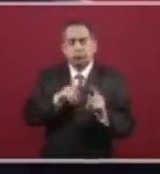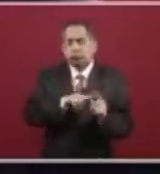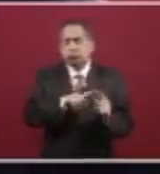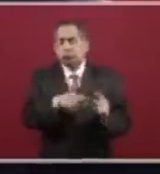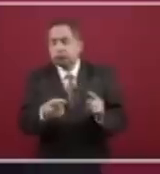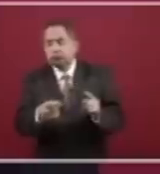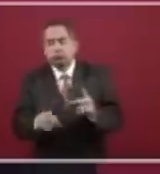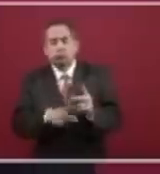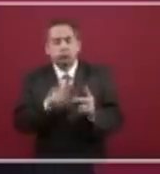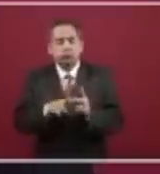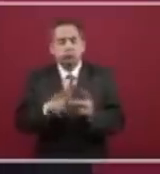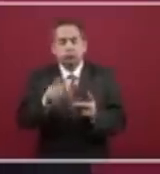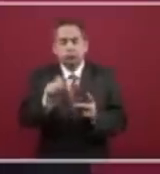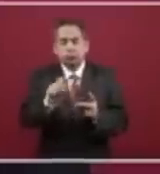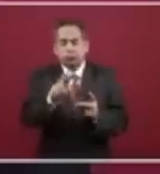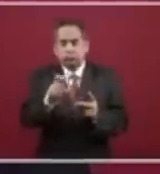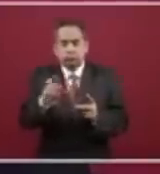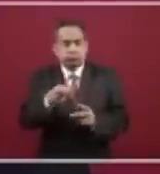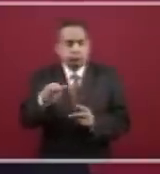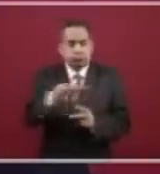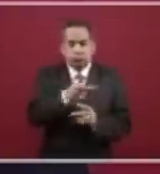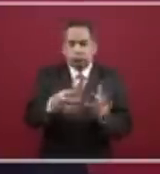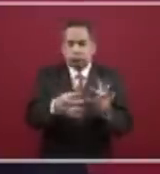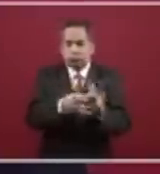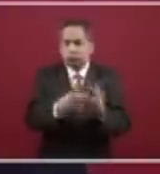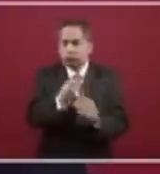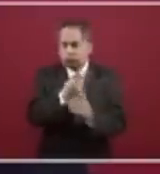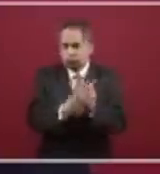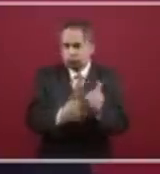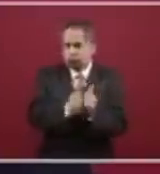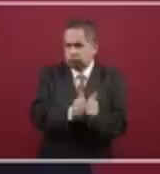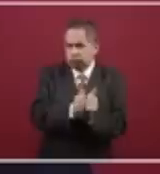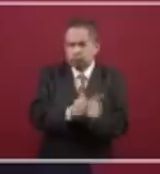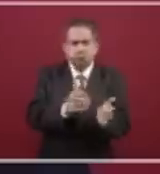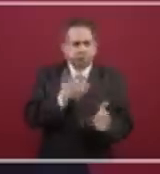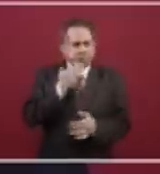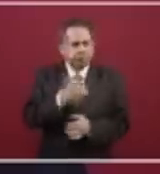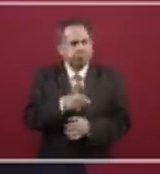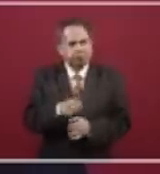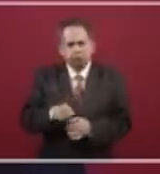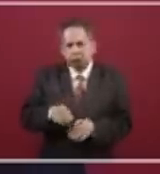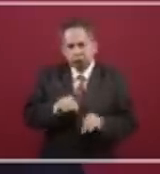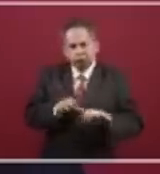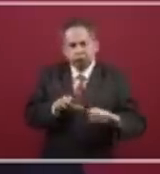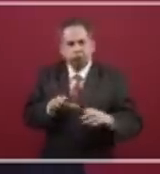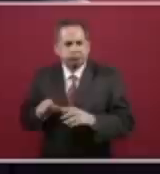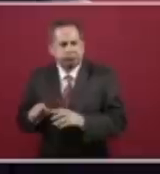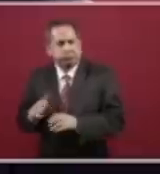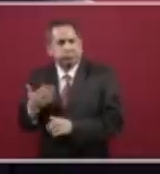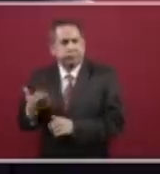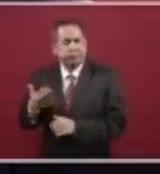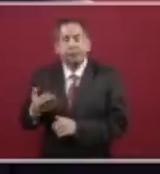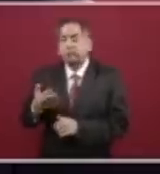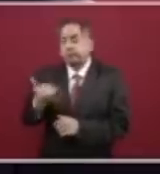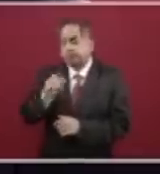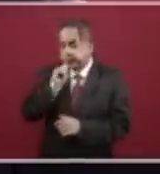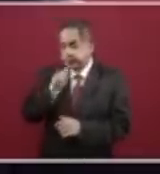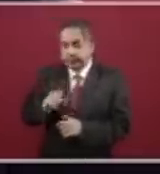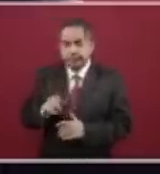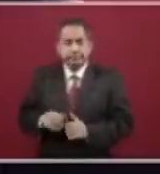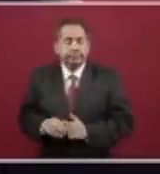de relaciones exteriores están trabajando de manera conjunta y también se